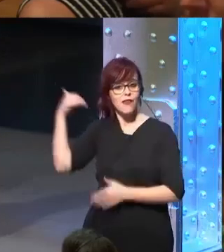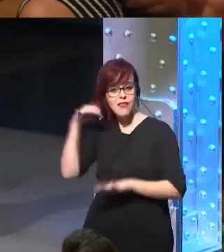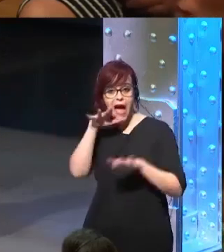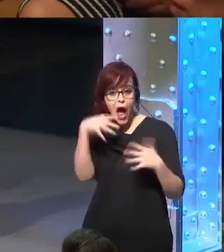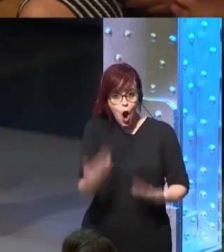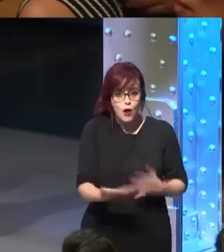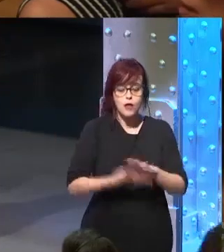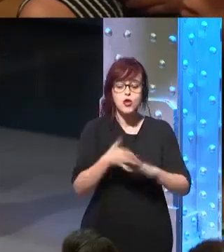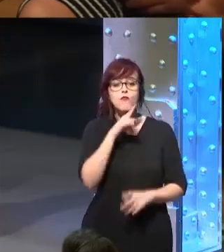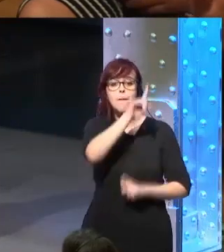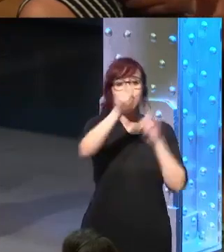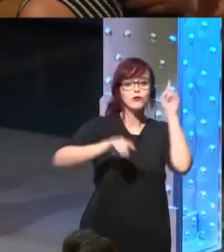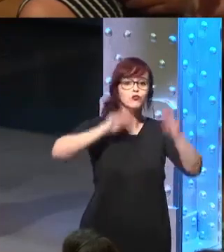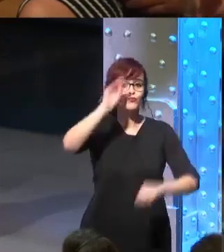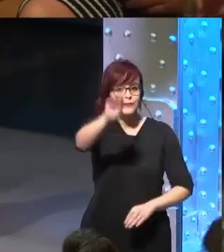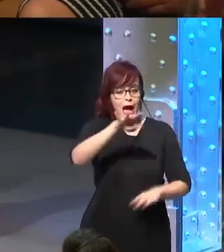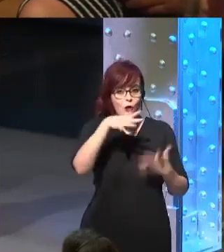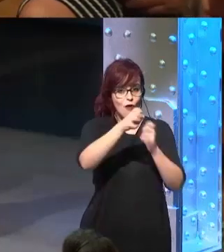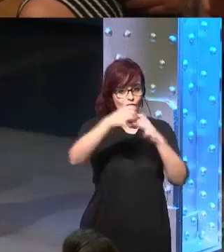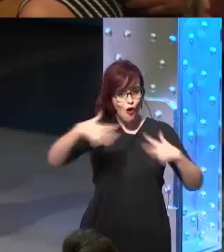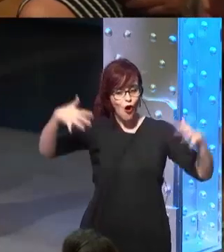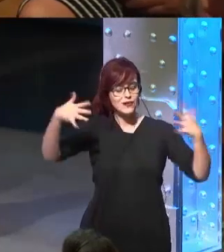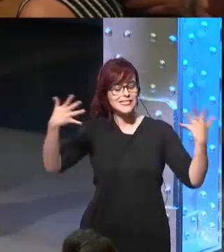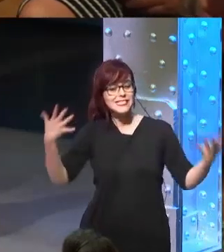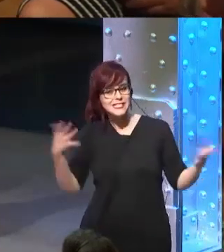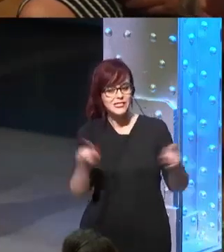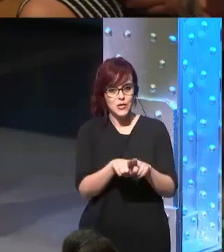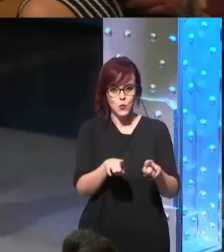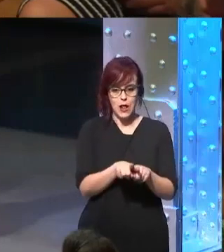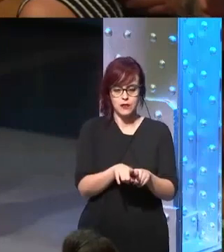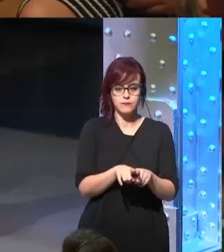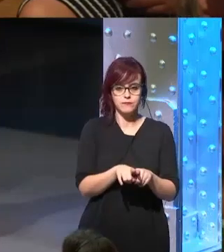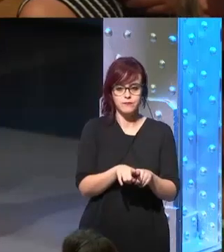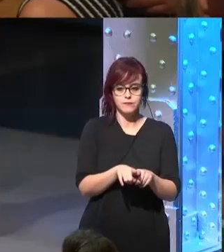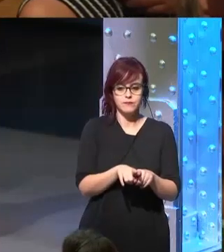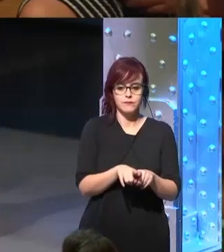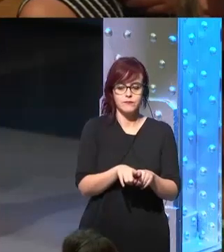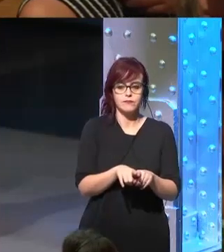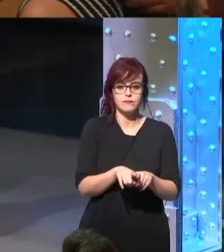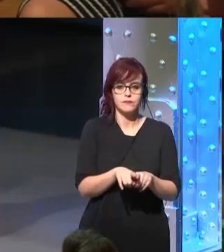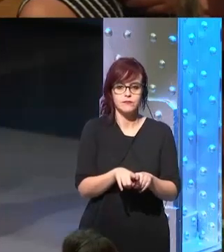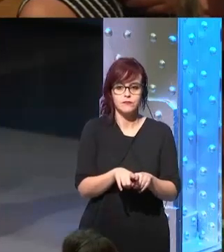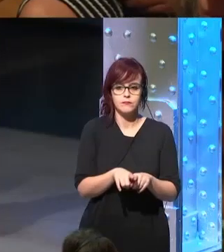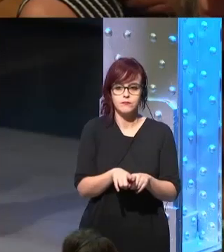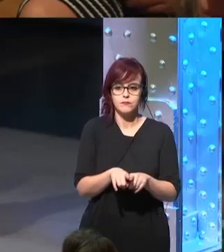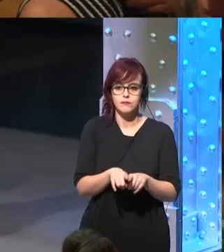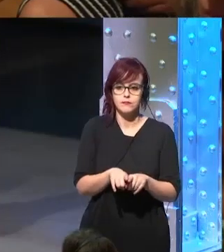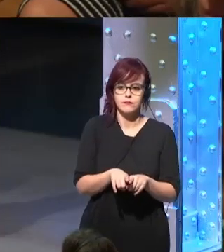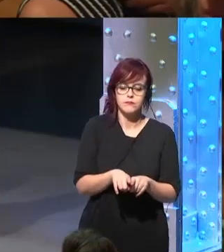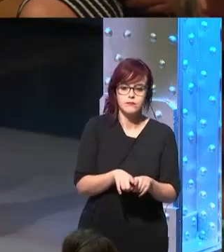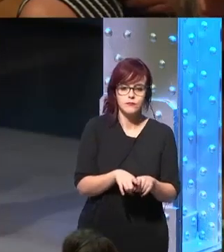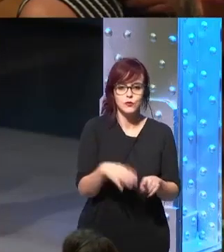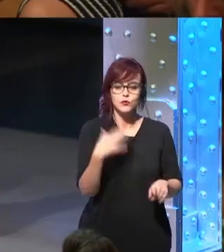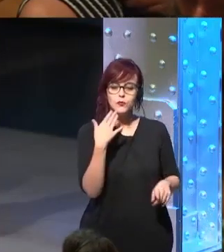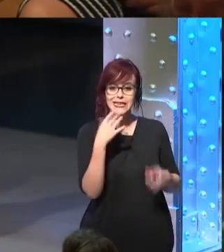ahora, sin embargo, yo te estoy haciendo una pregunta en este foro. ¿Cómo ¿Ha habido